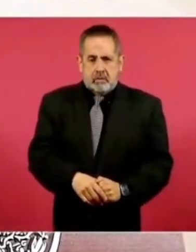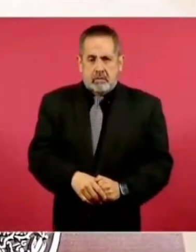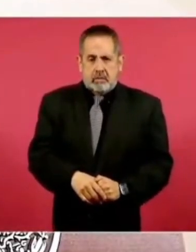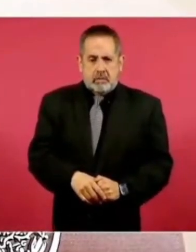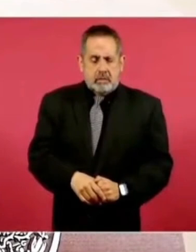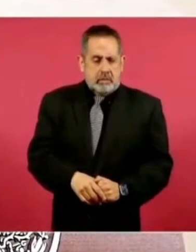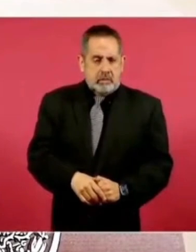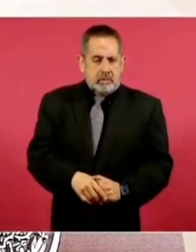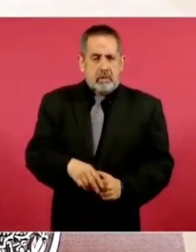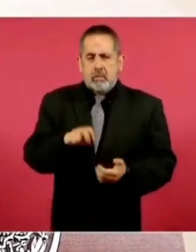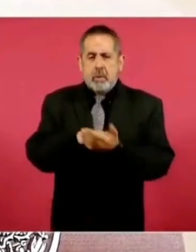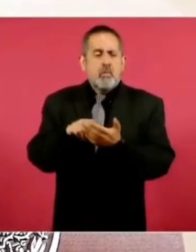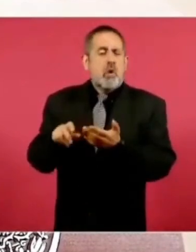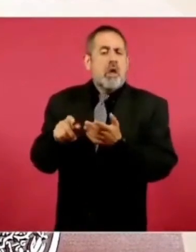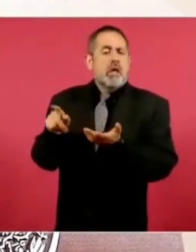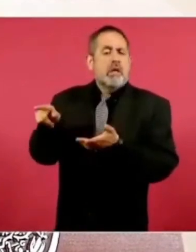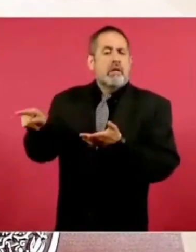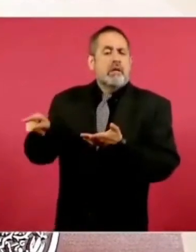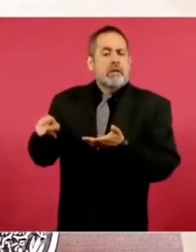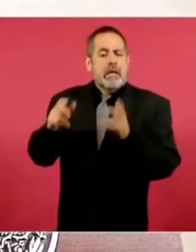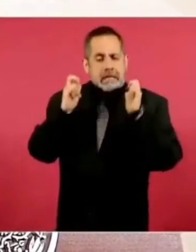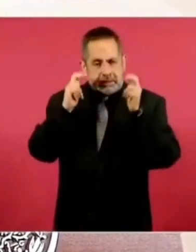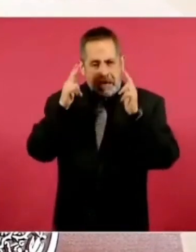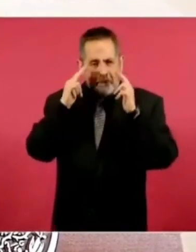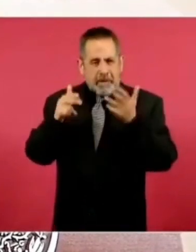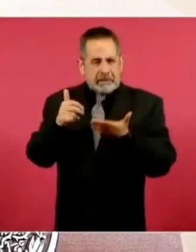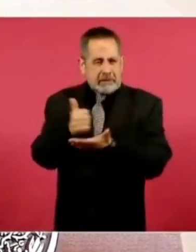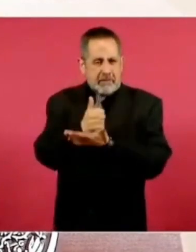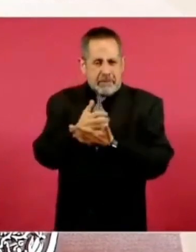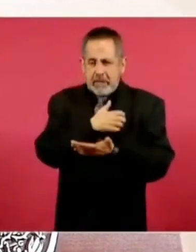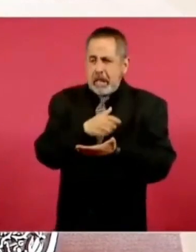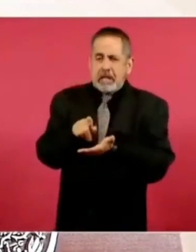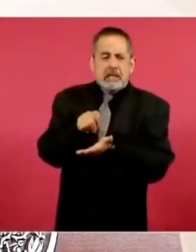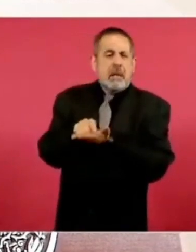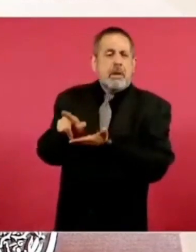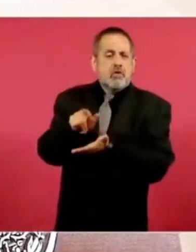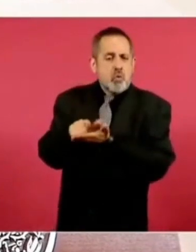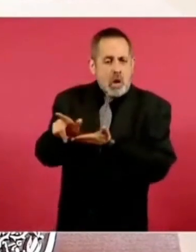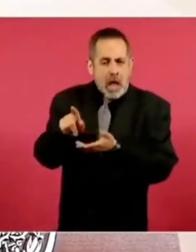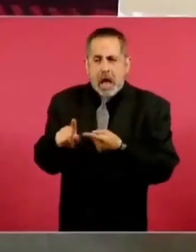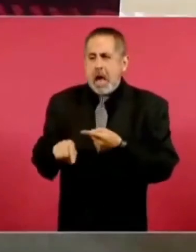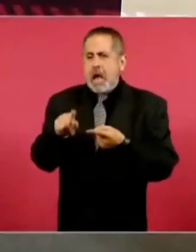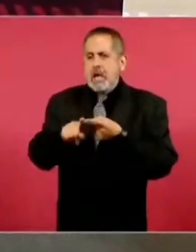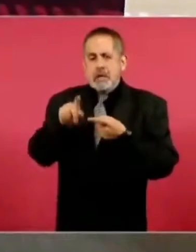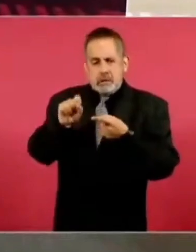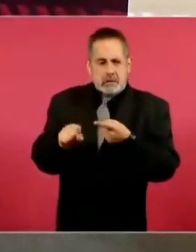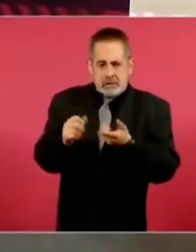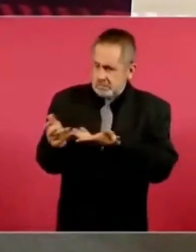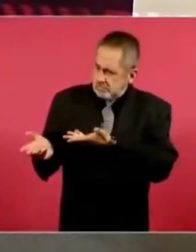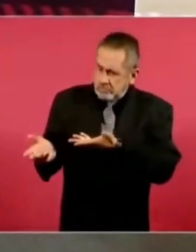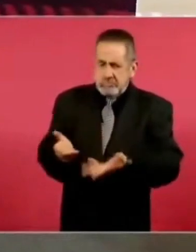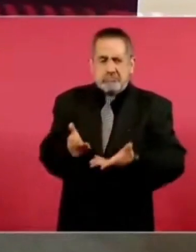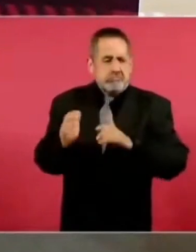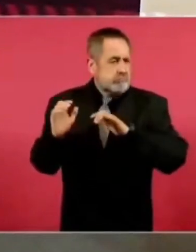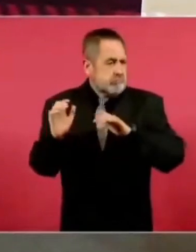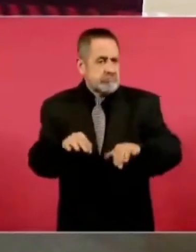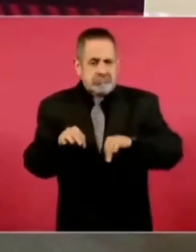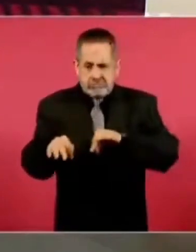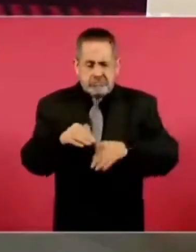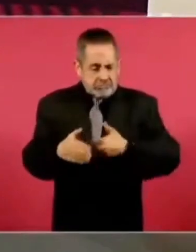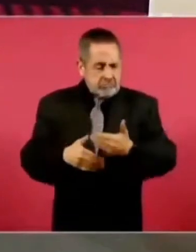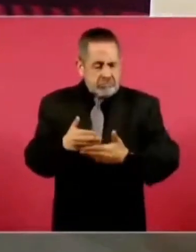en Tapachula, en la frontera sur, opciones alternativas y